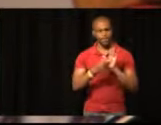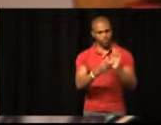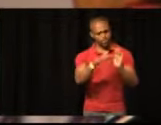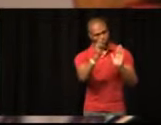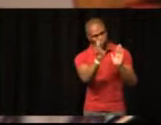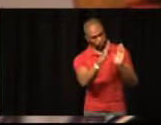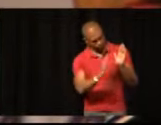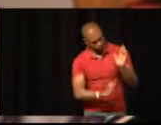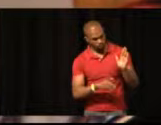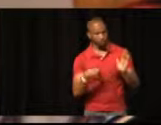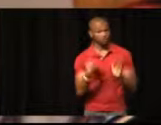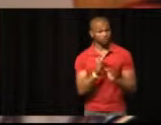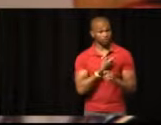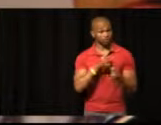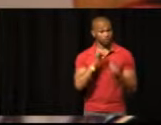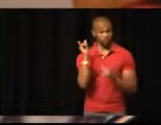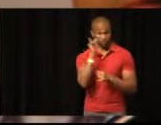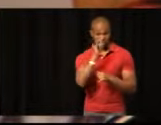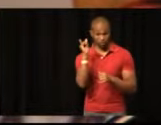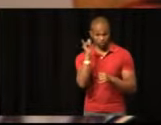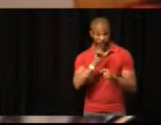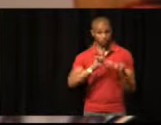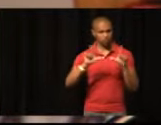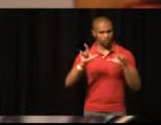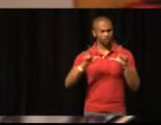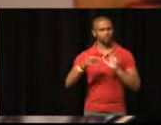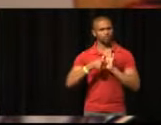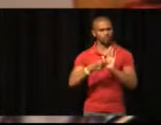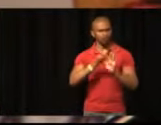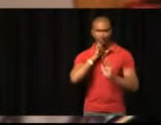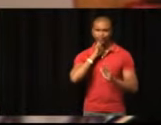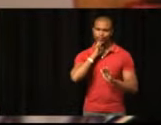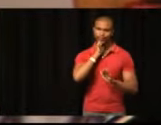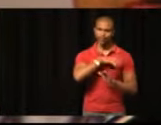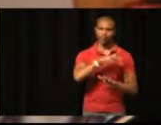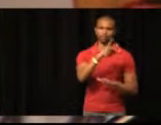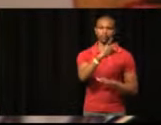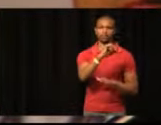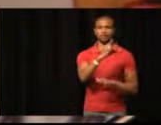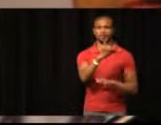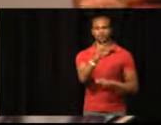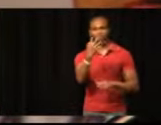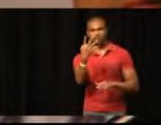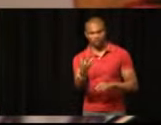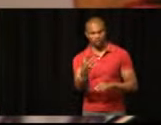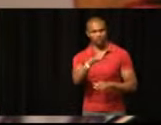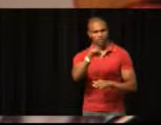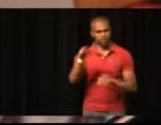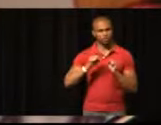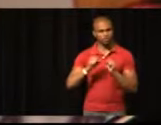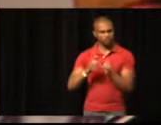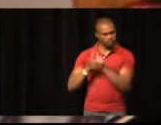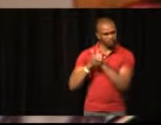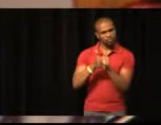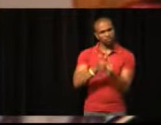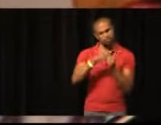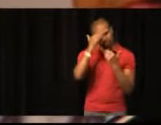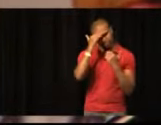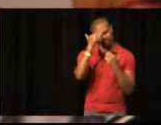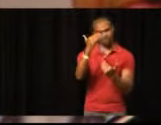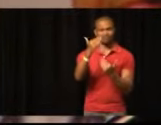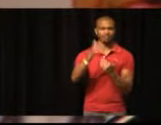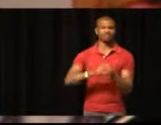Vamos a mostrar el pueblo brasileño a Brasil, y eso va a que la cobertura va a quedar muy evidente en 2014. Si pueden venir con